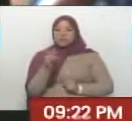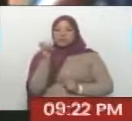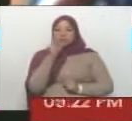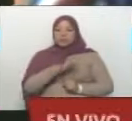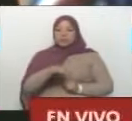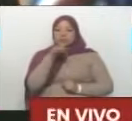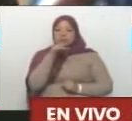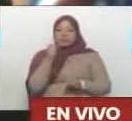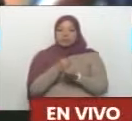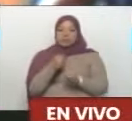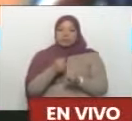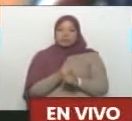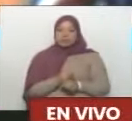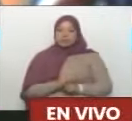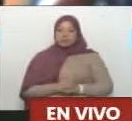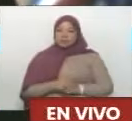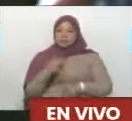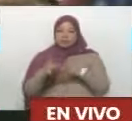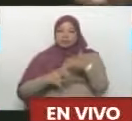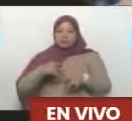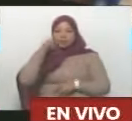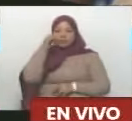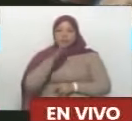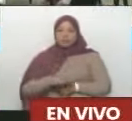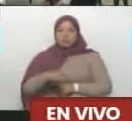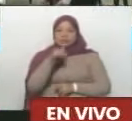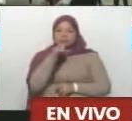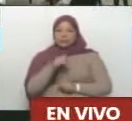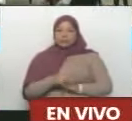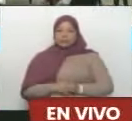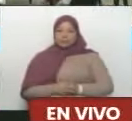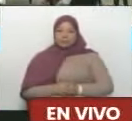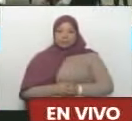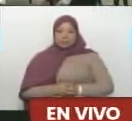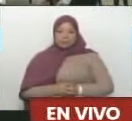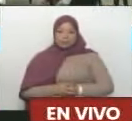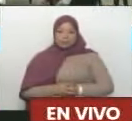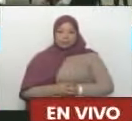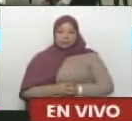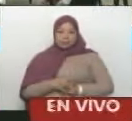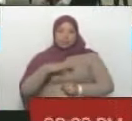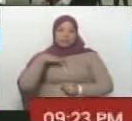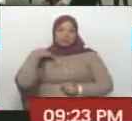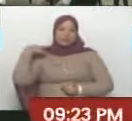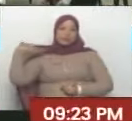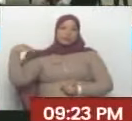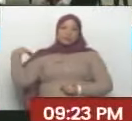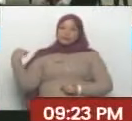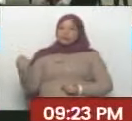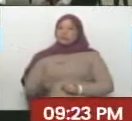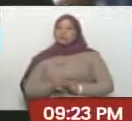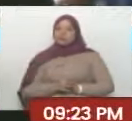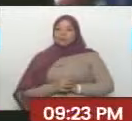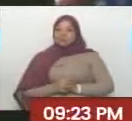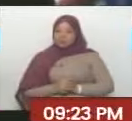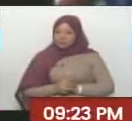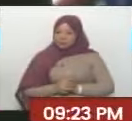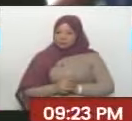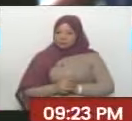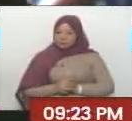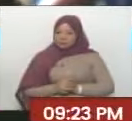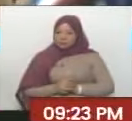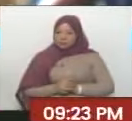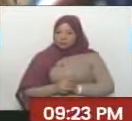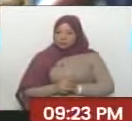como puede ser Iván Pérez Rossi, como puede ser Pacheco, se han nutrido de ese pueblo, vienen de allí.